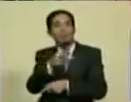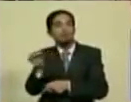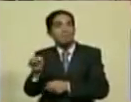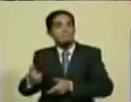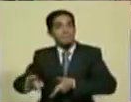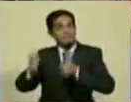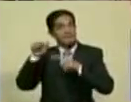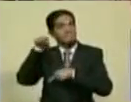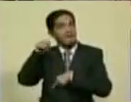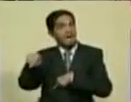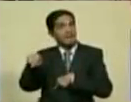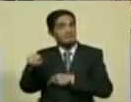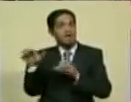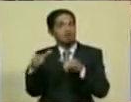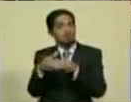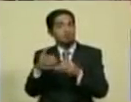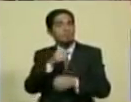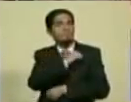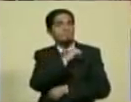la economía